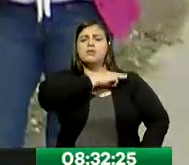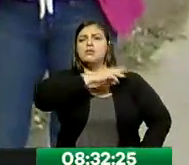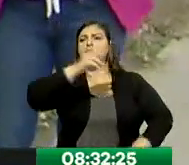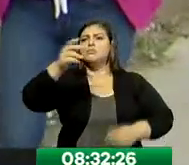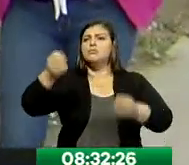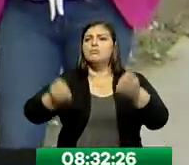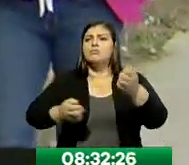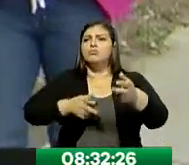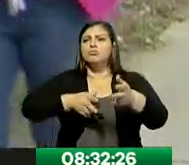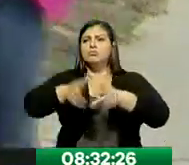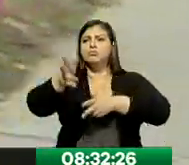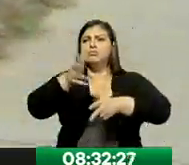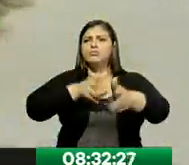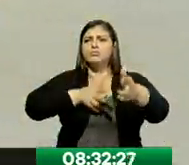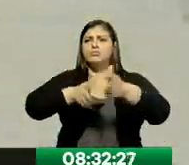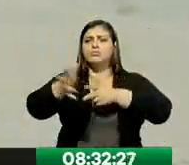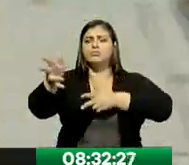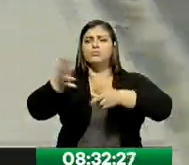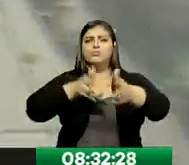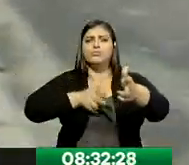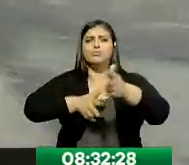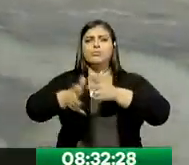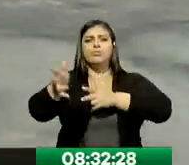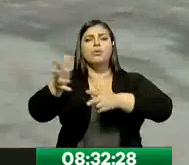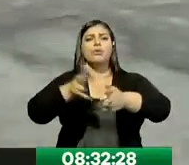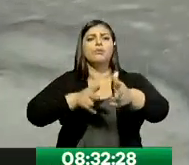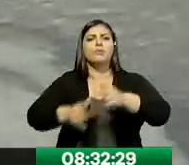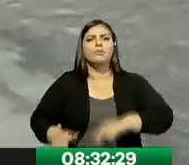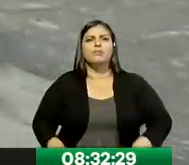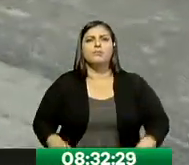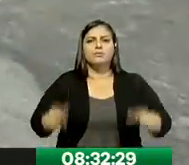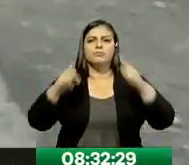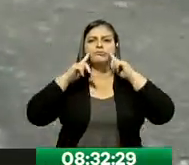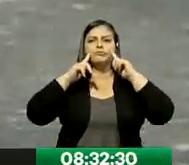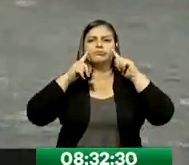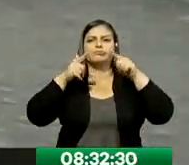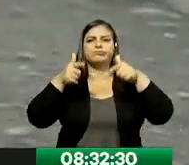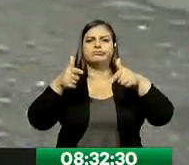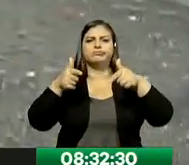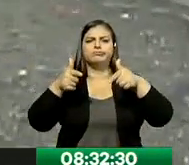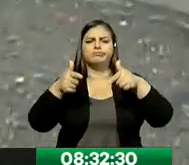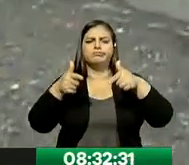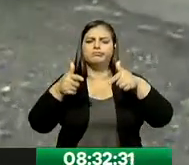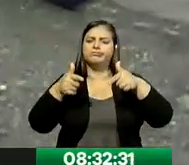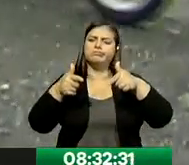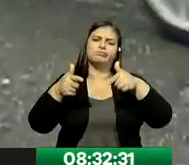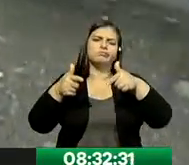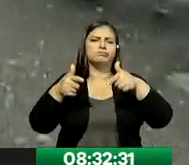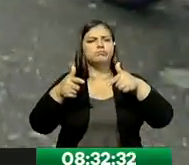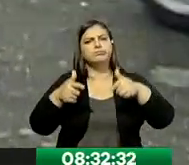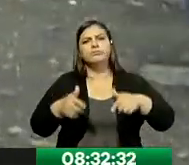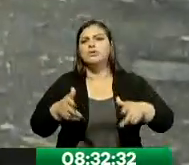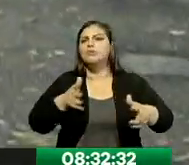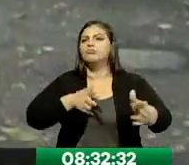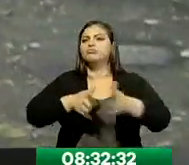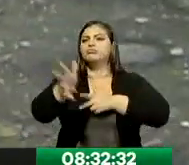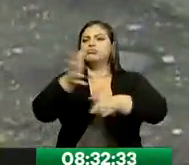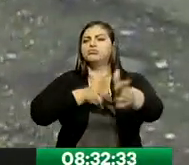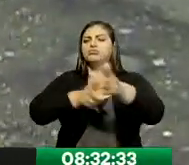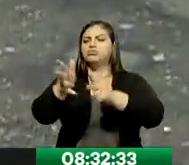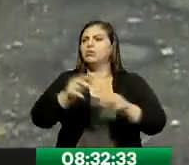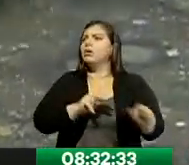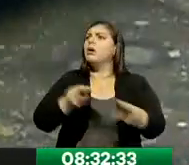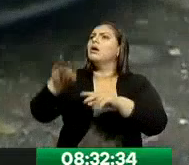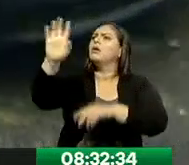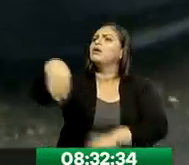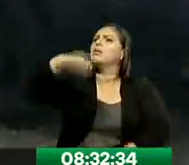carros. Pero se quedan, hacen su trabajo. Pero igual roban, o sea, uno no puede, esos pasan de largo y no, nunca hacen nada, nunca